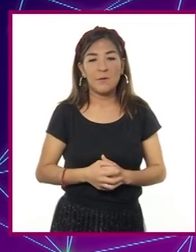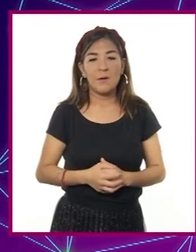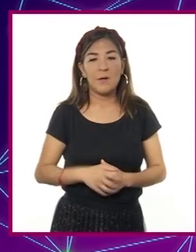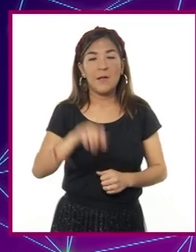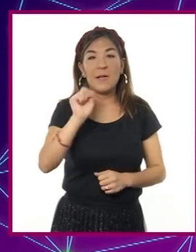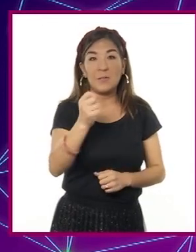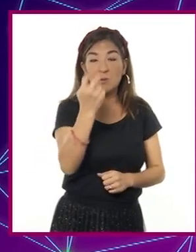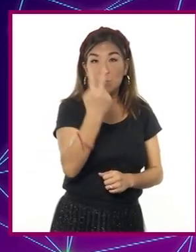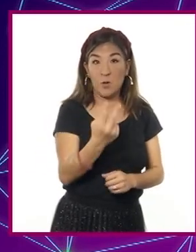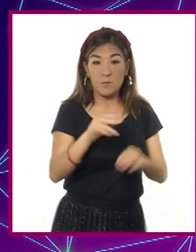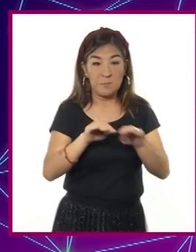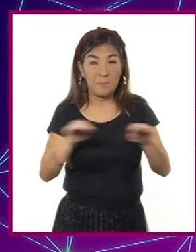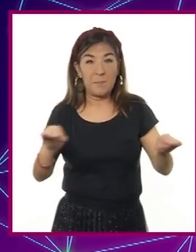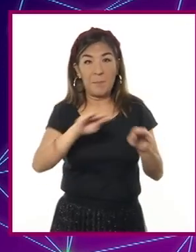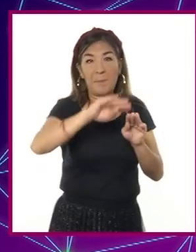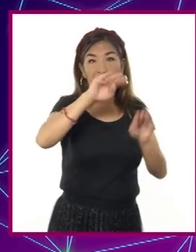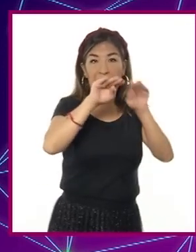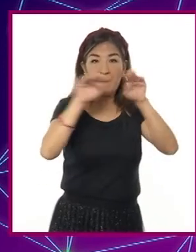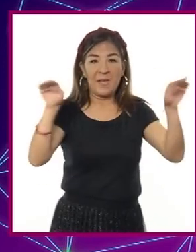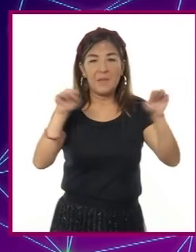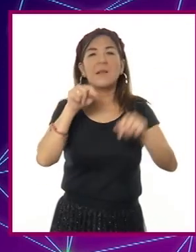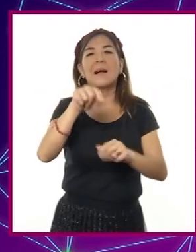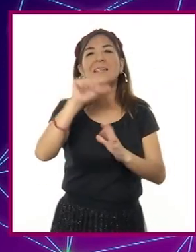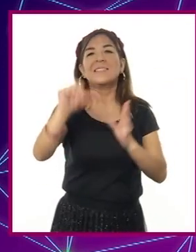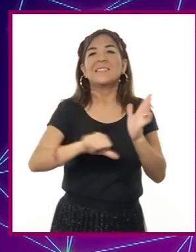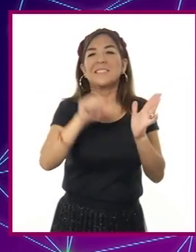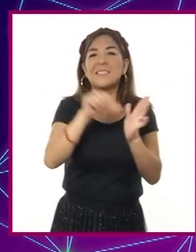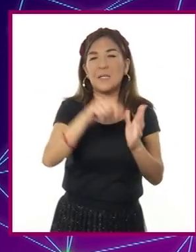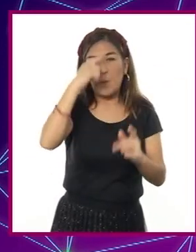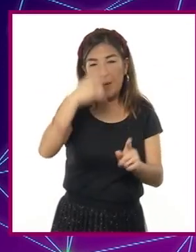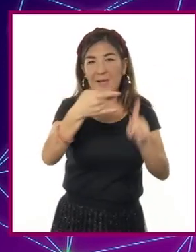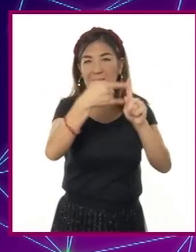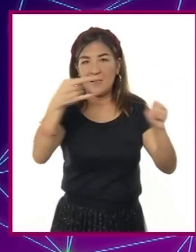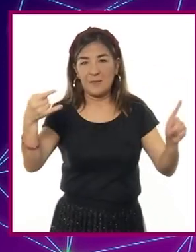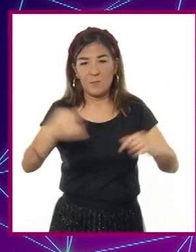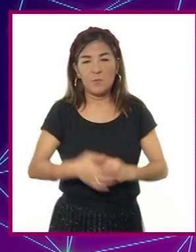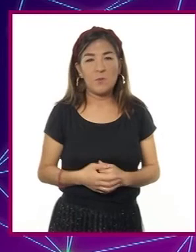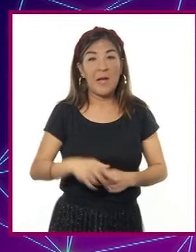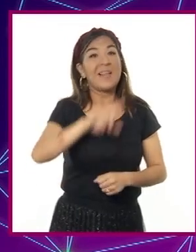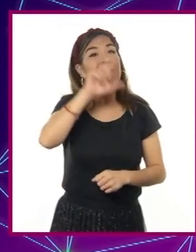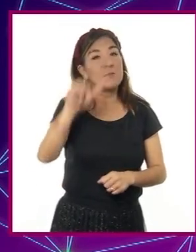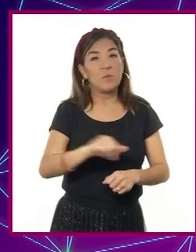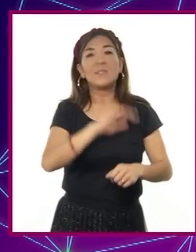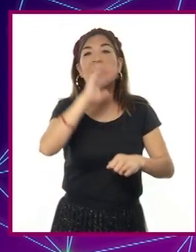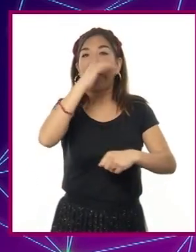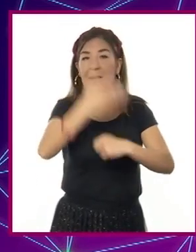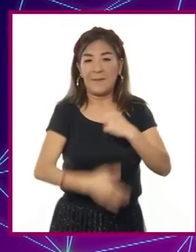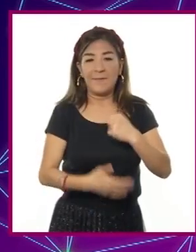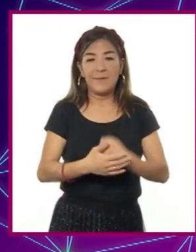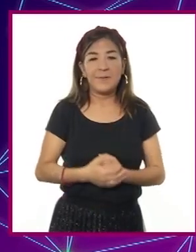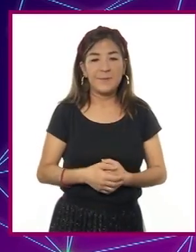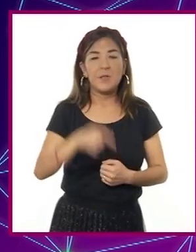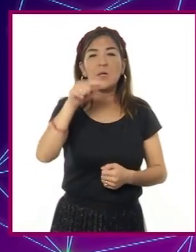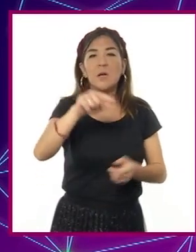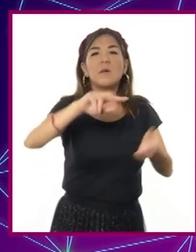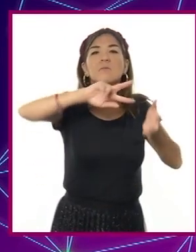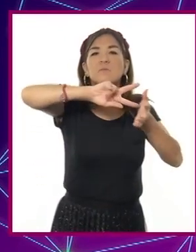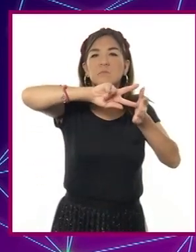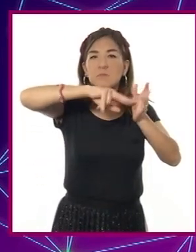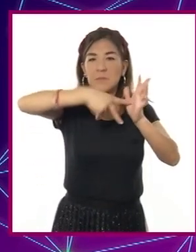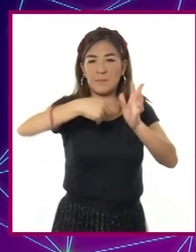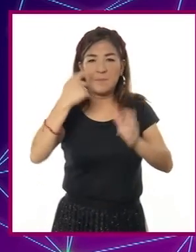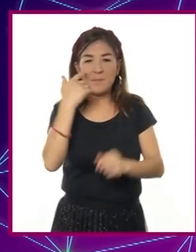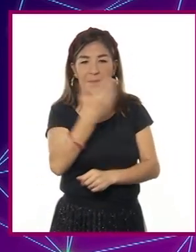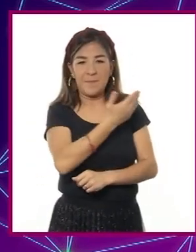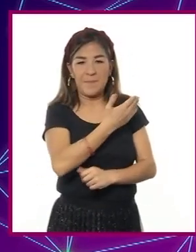dos segmentos es el centro del rectángulo. Para terminar, se apoya el compás al centro del rectángulo, se